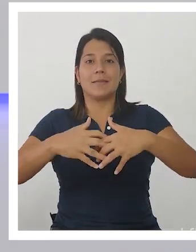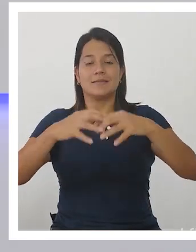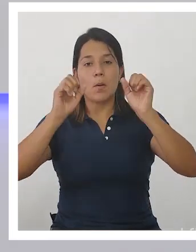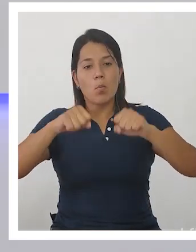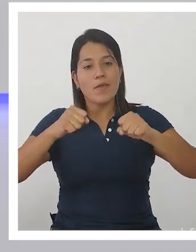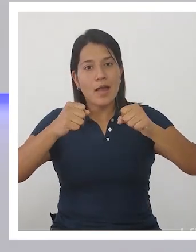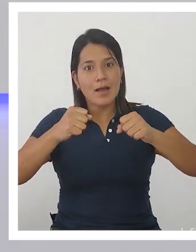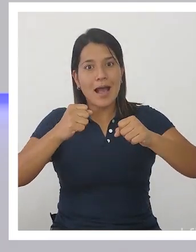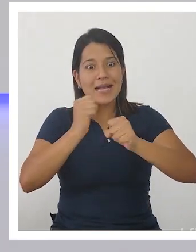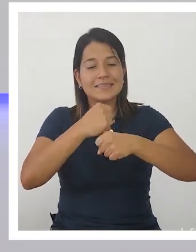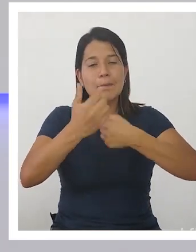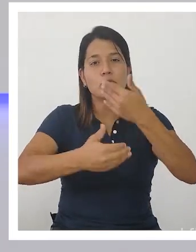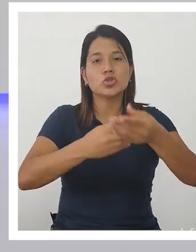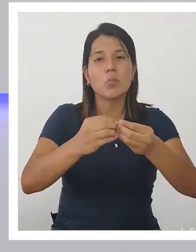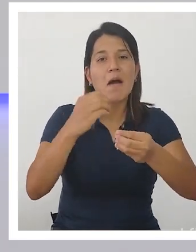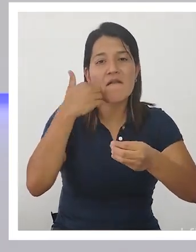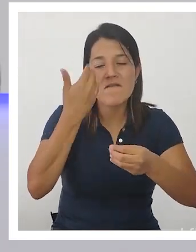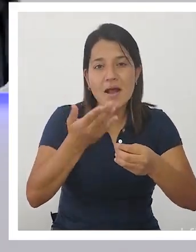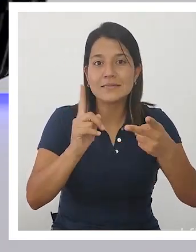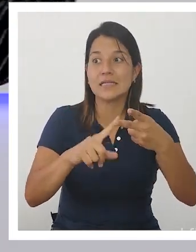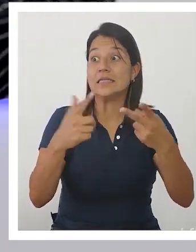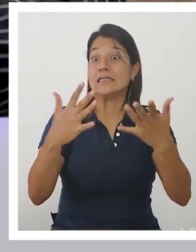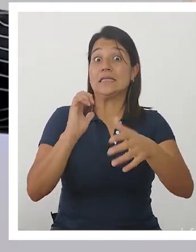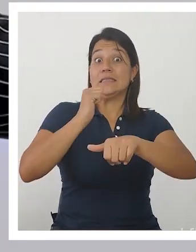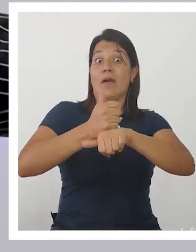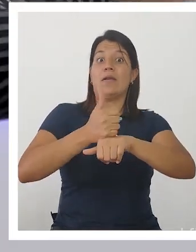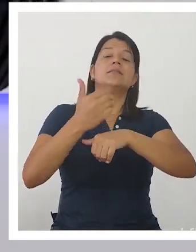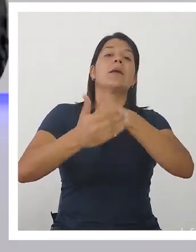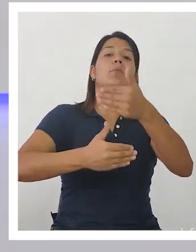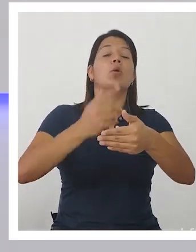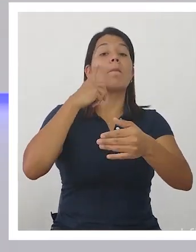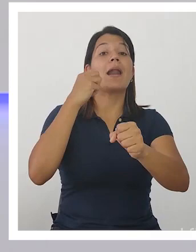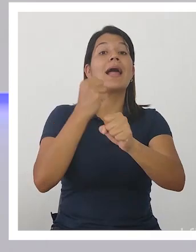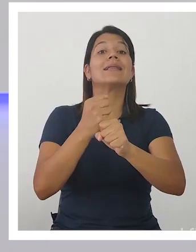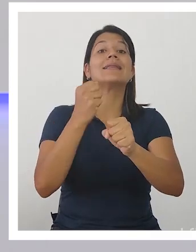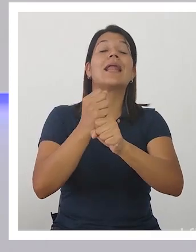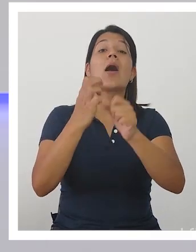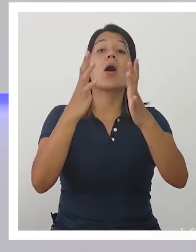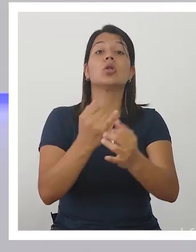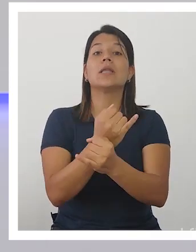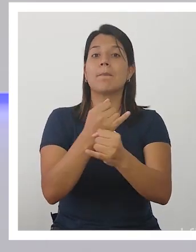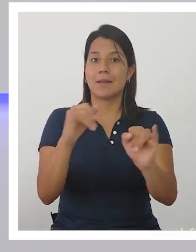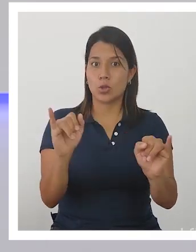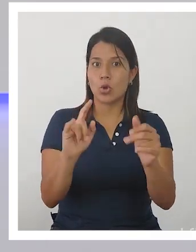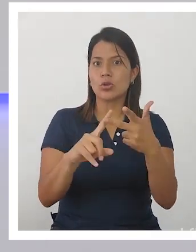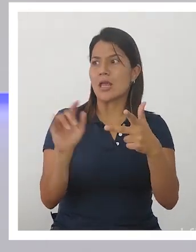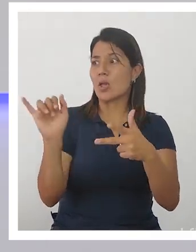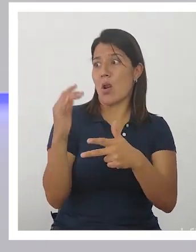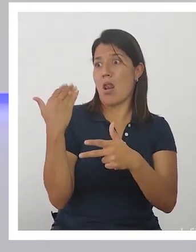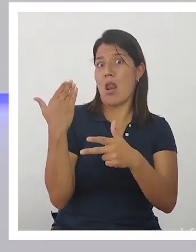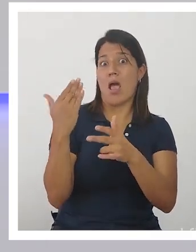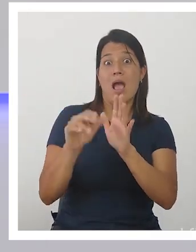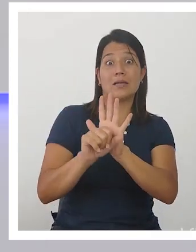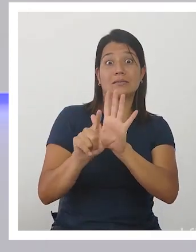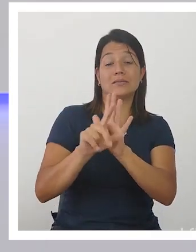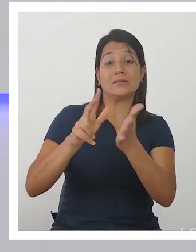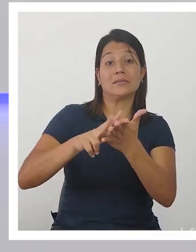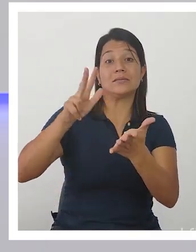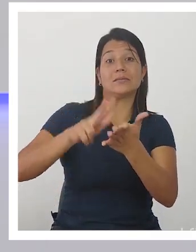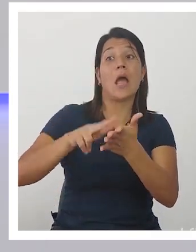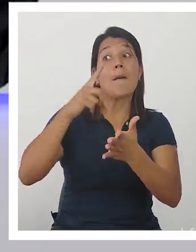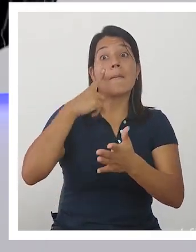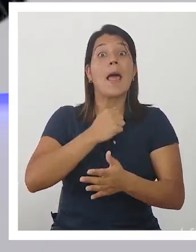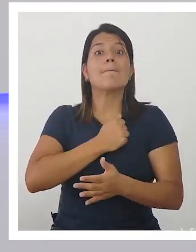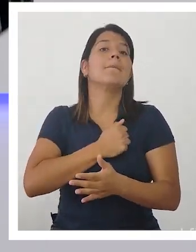reglamento para los trabajadores independientes, se complementa con lo que acaba de aprobar la Asamblea Legislativa, ¿verdad?, para la condonación de las